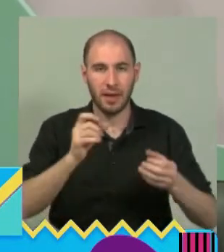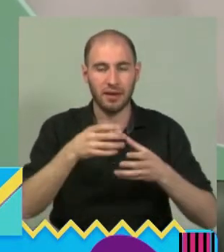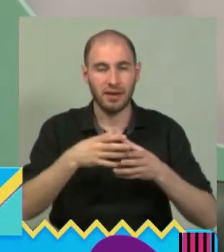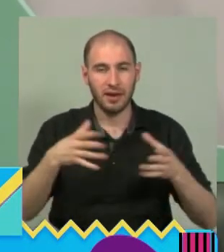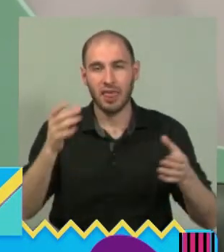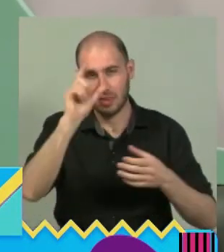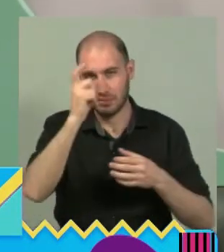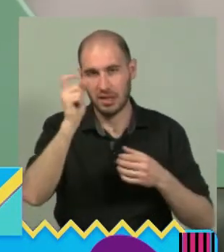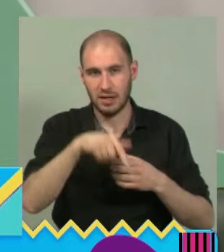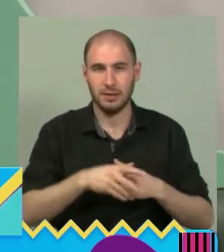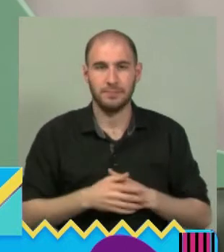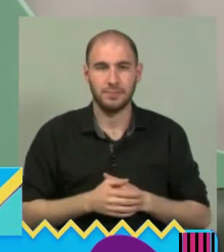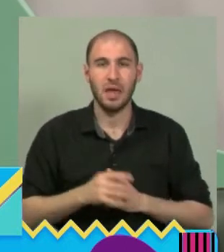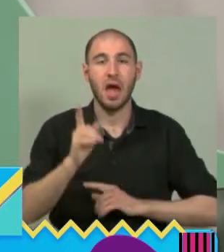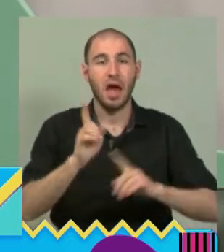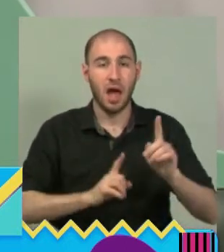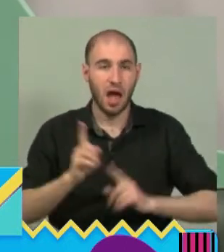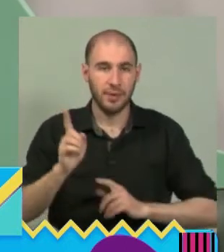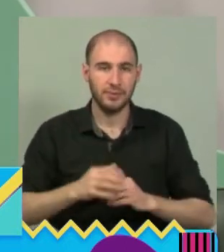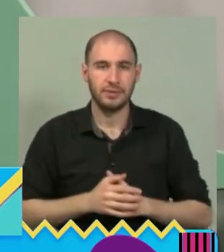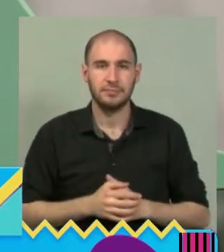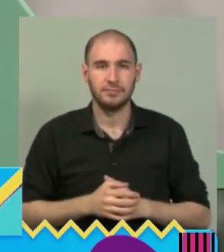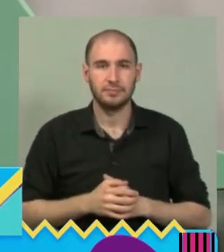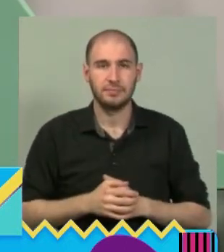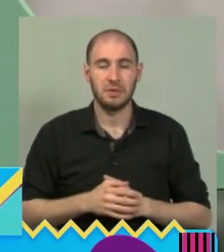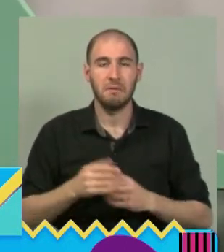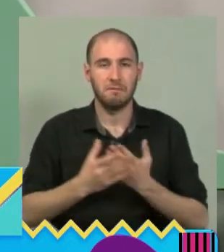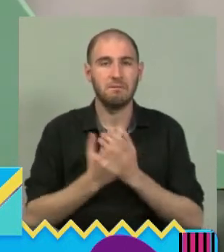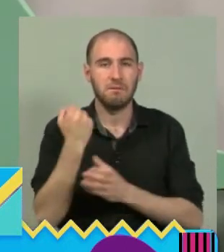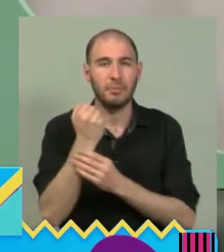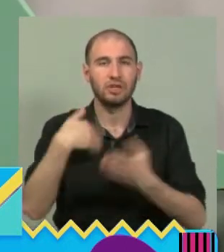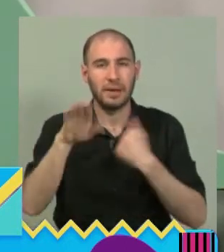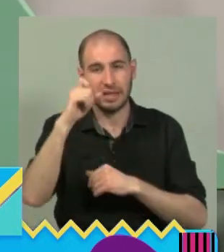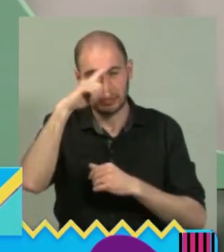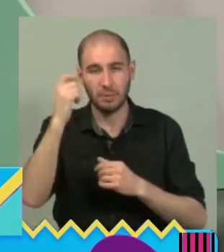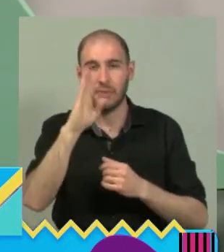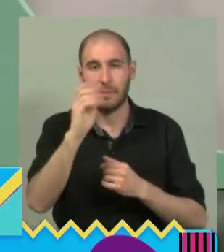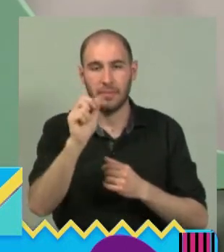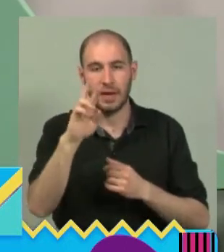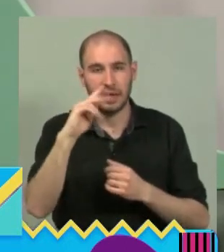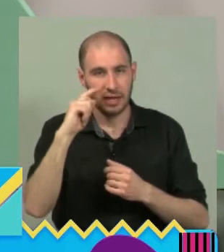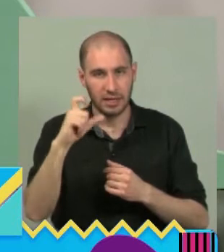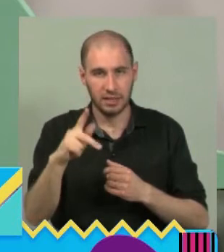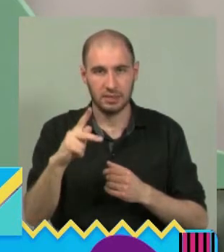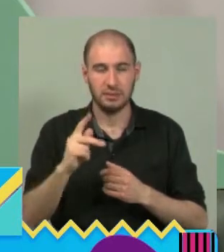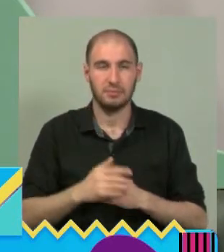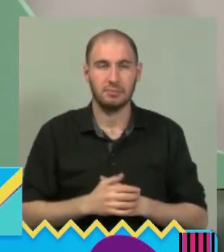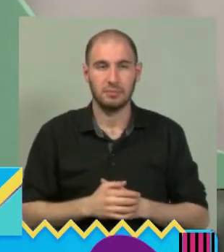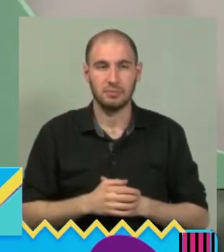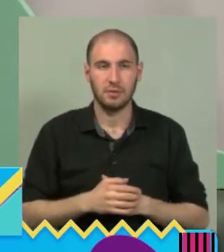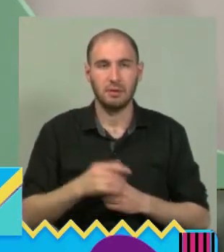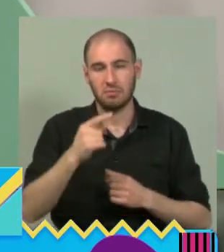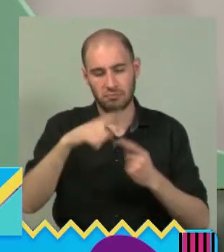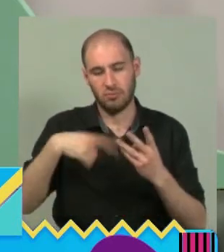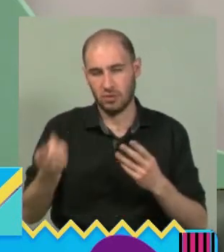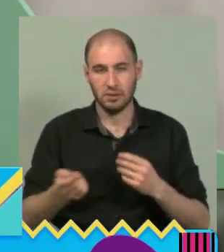decir, hay algunas que son las más nombradas internacionalmente, como es el caso de Barrick Gold, y 2 o 3